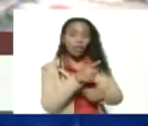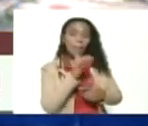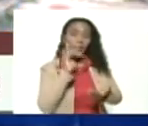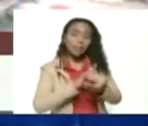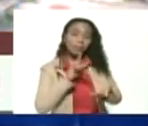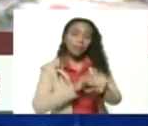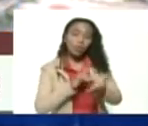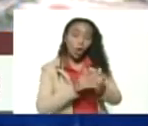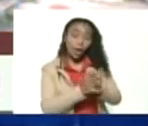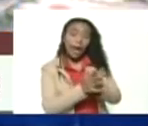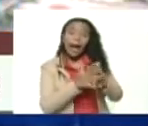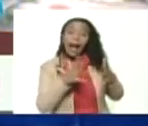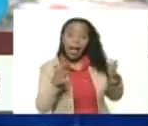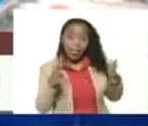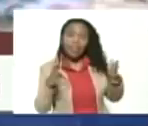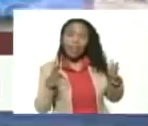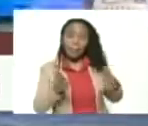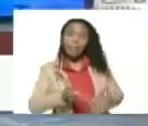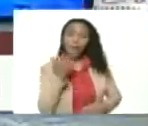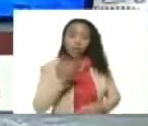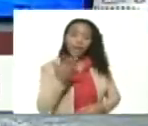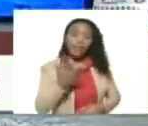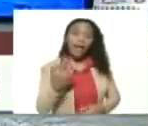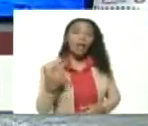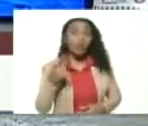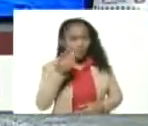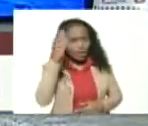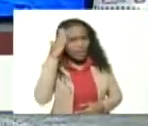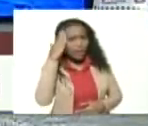Y ustedes saben de qué somos parte,